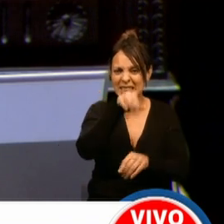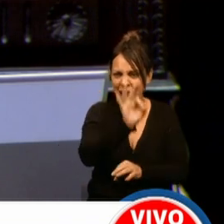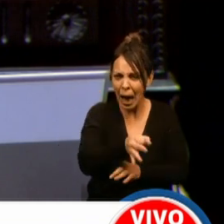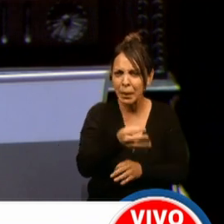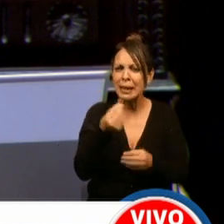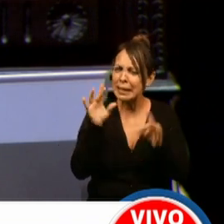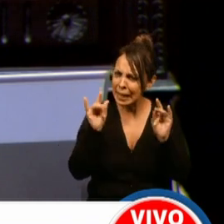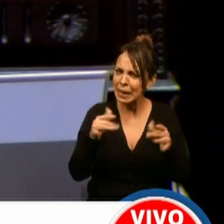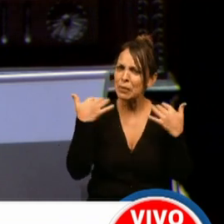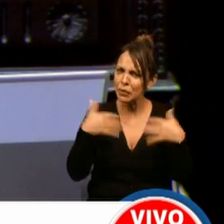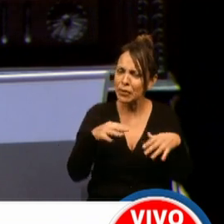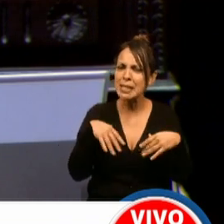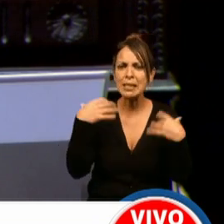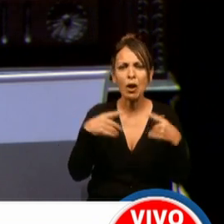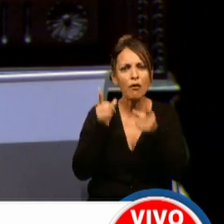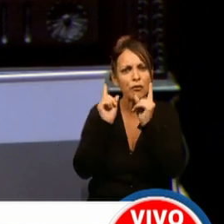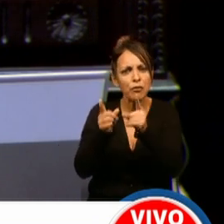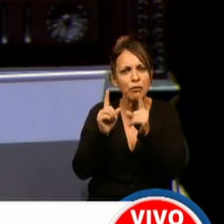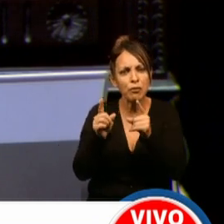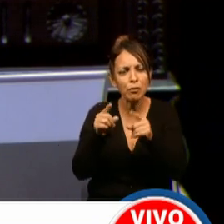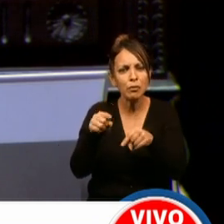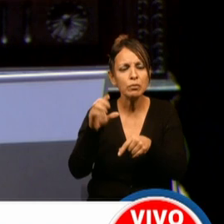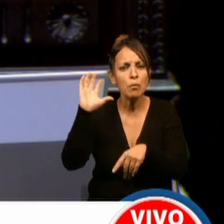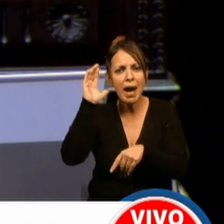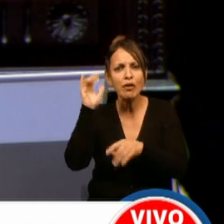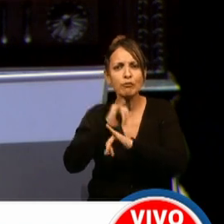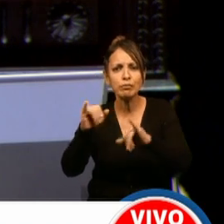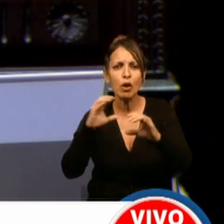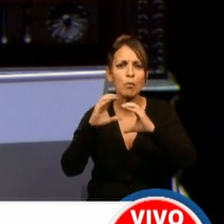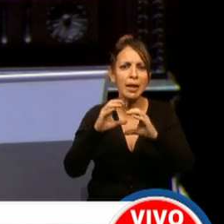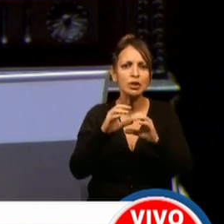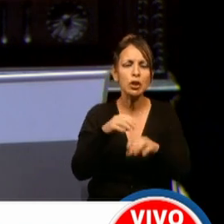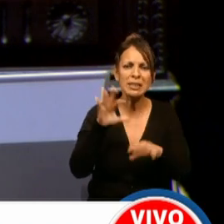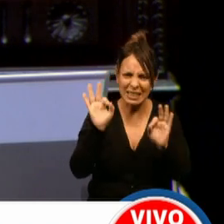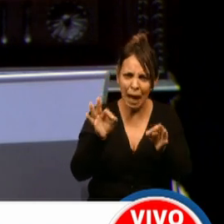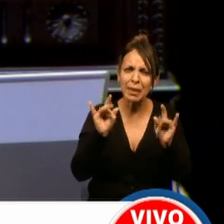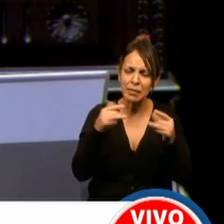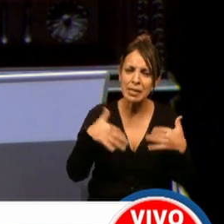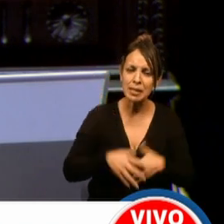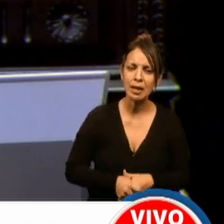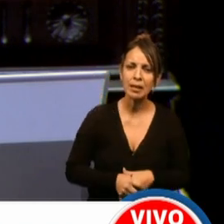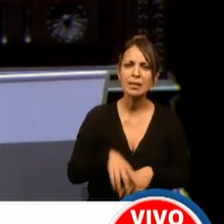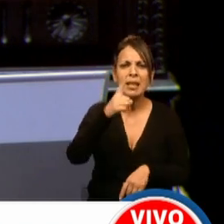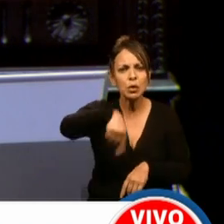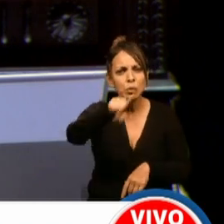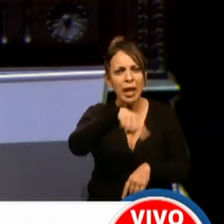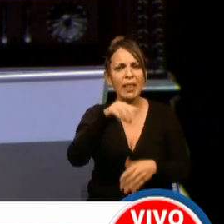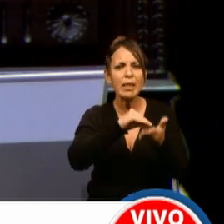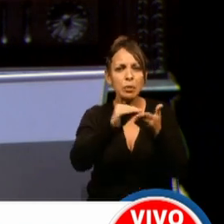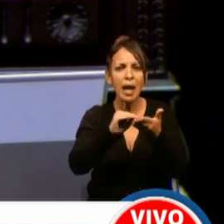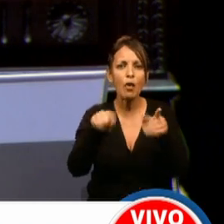un medio de comunicación chico en argentina sabrán lo que fue el impacto brutal